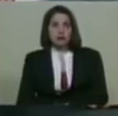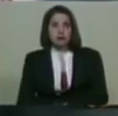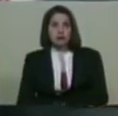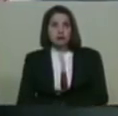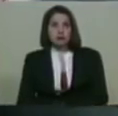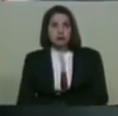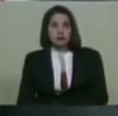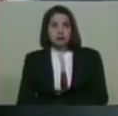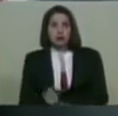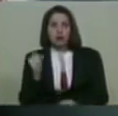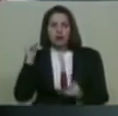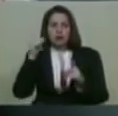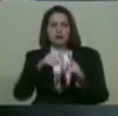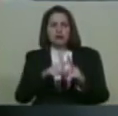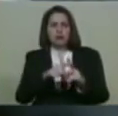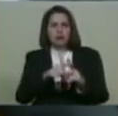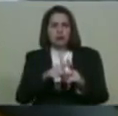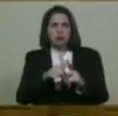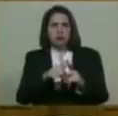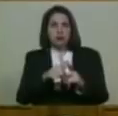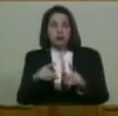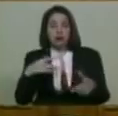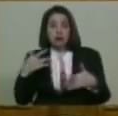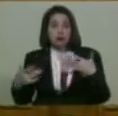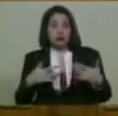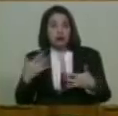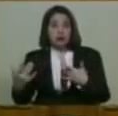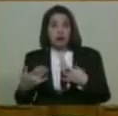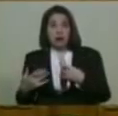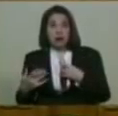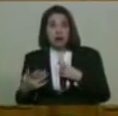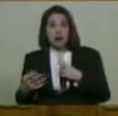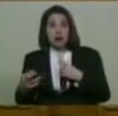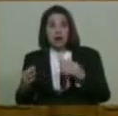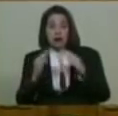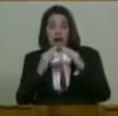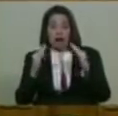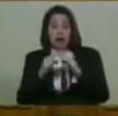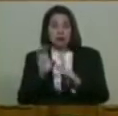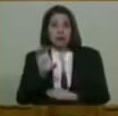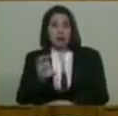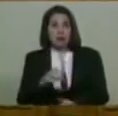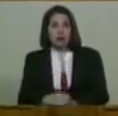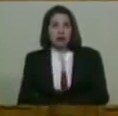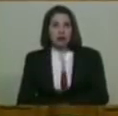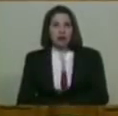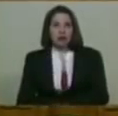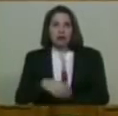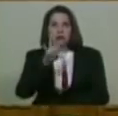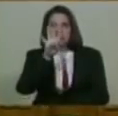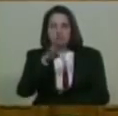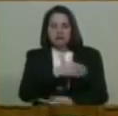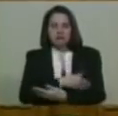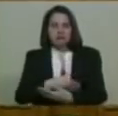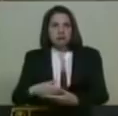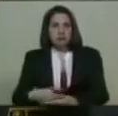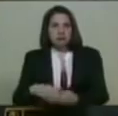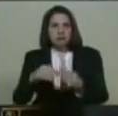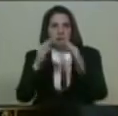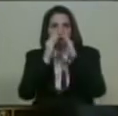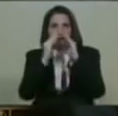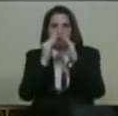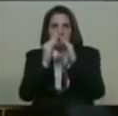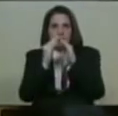con un objetivo: activar, cayendo y corriendo, hogares de la patria. 4 millones de hogares protegidos por la